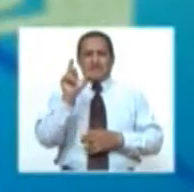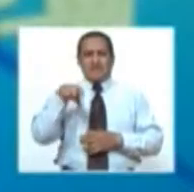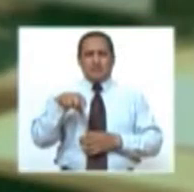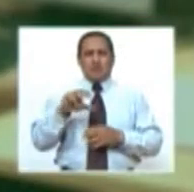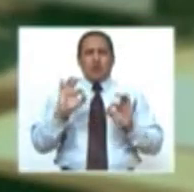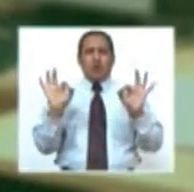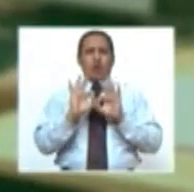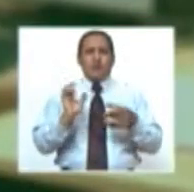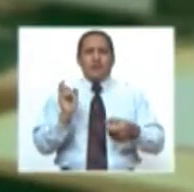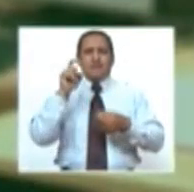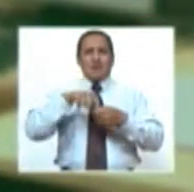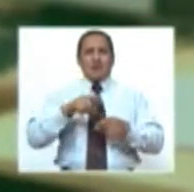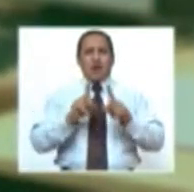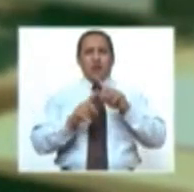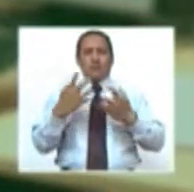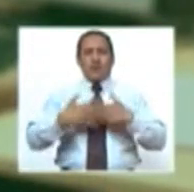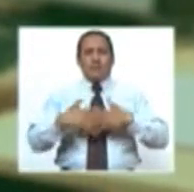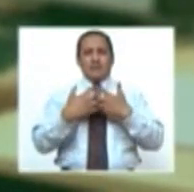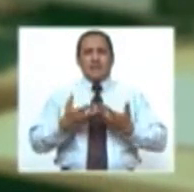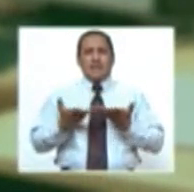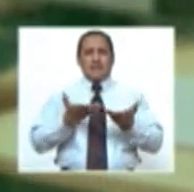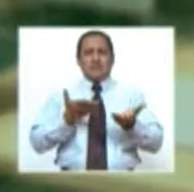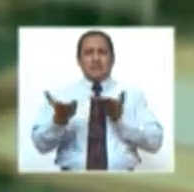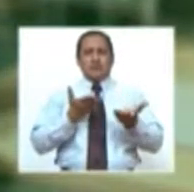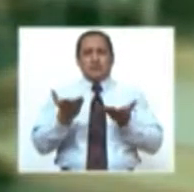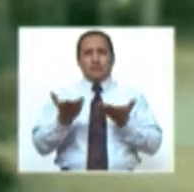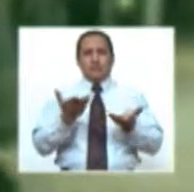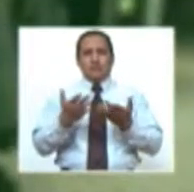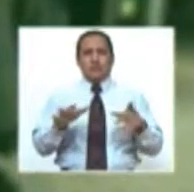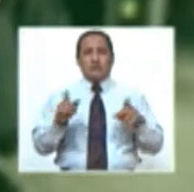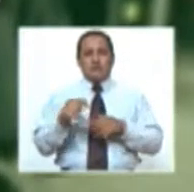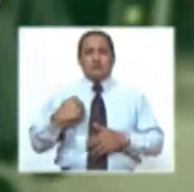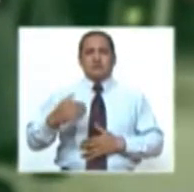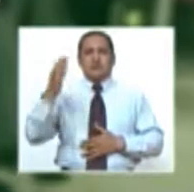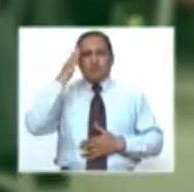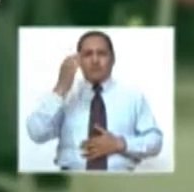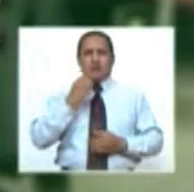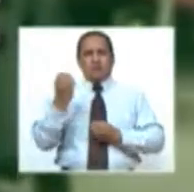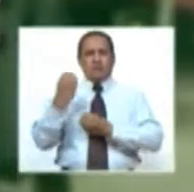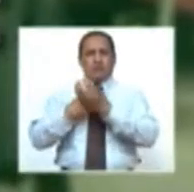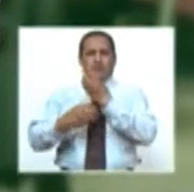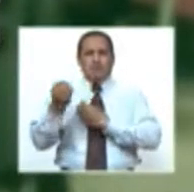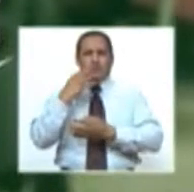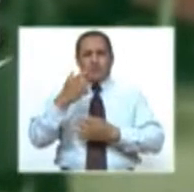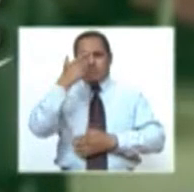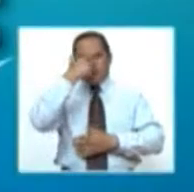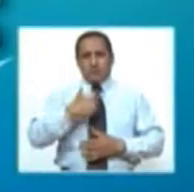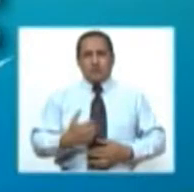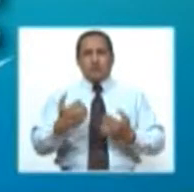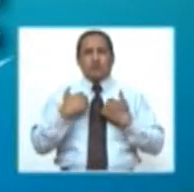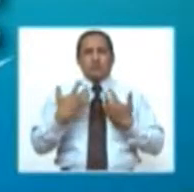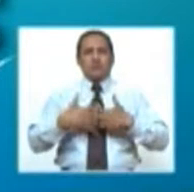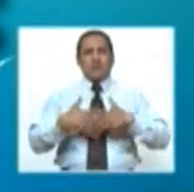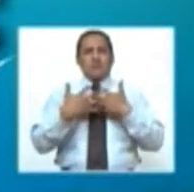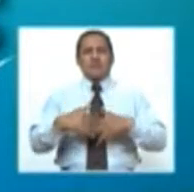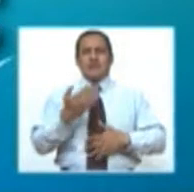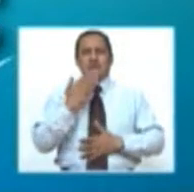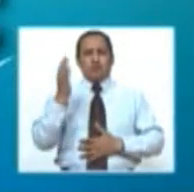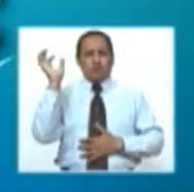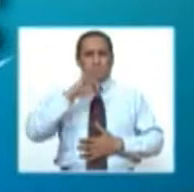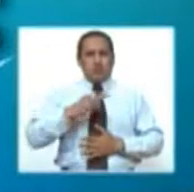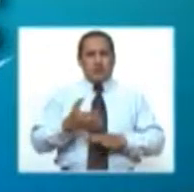de crédito o para afiliarnos a alguna empresa que presta servicios. Nos enteramos que nuestros datos personales los tiene una empresa a